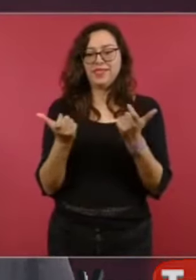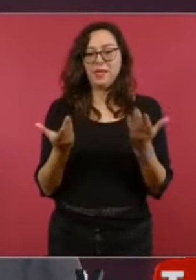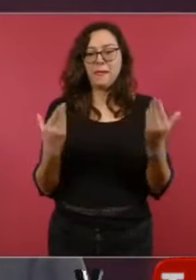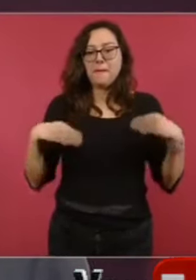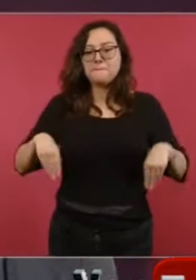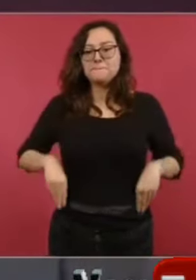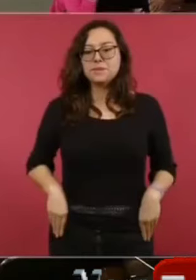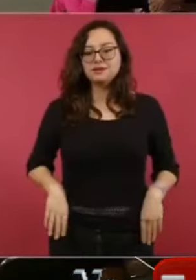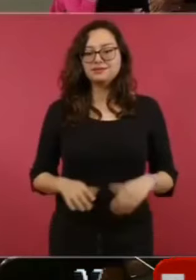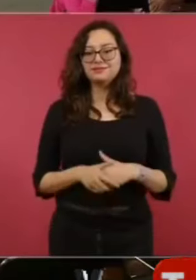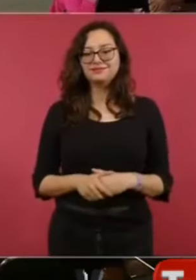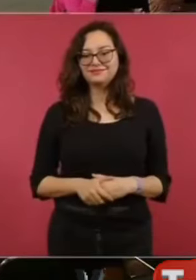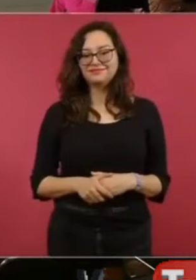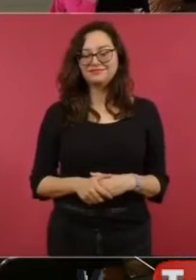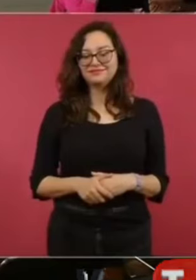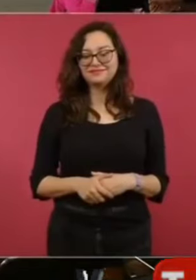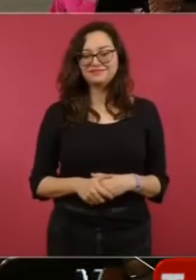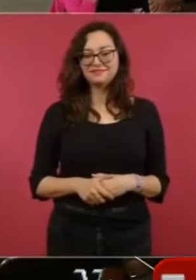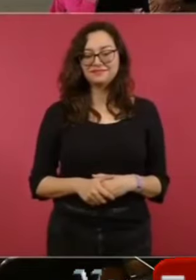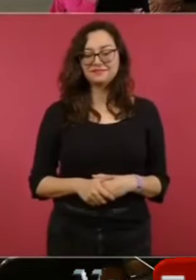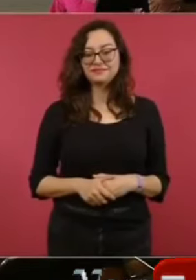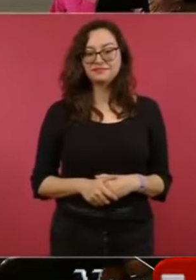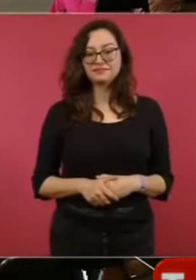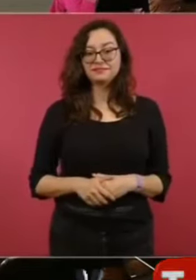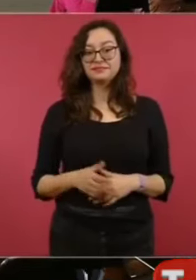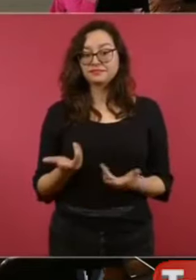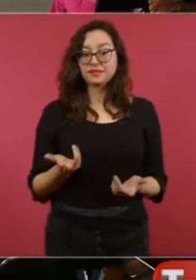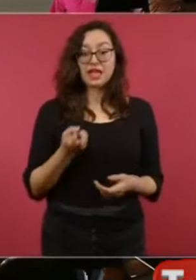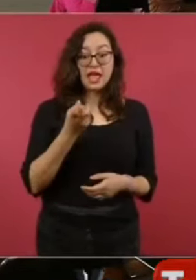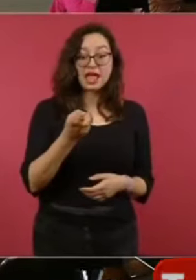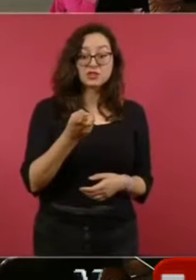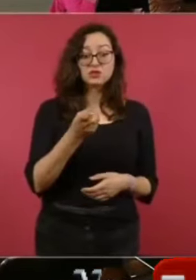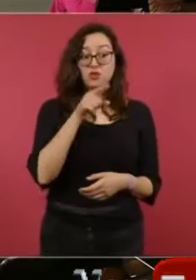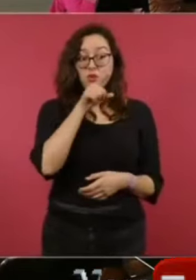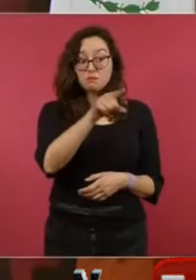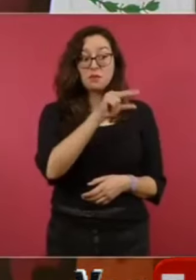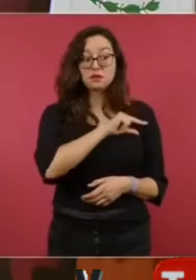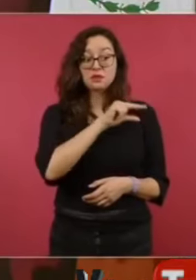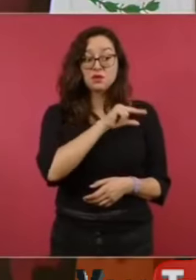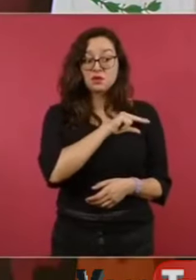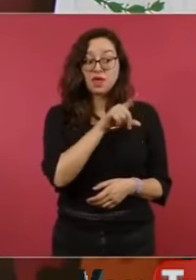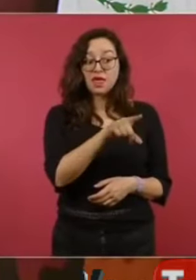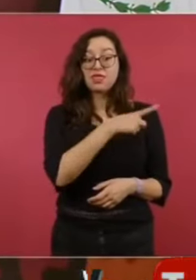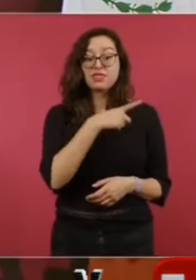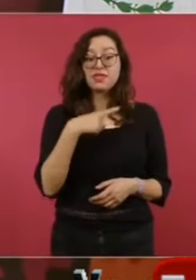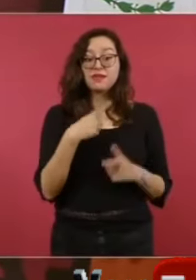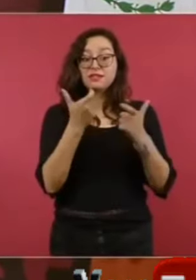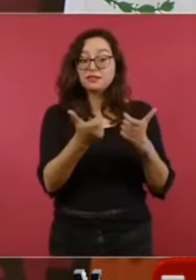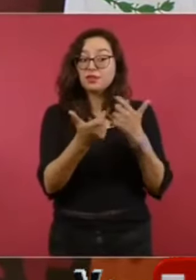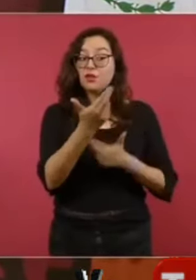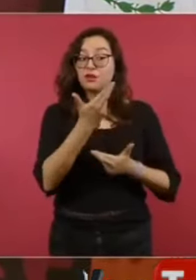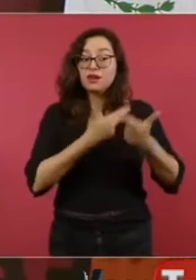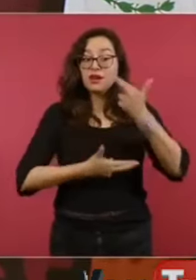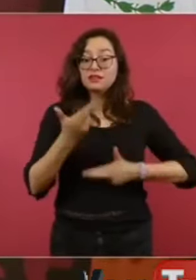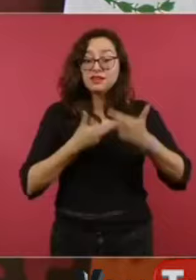Entonces, por ley, ese dinero lo tienen que entregar al Seguro Social.